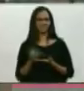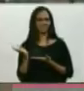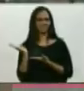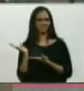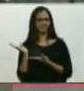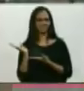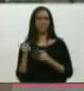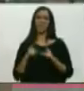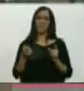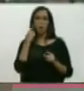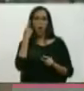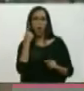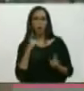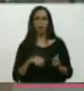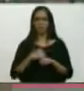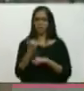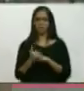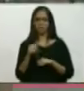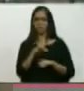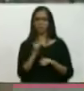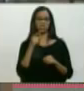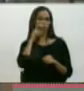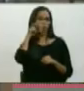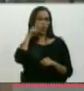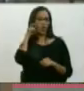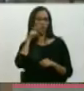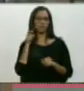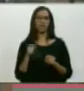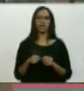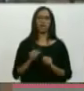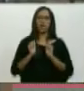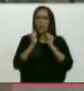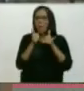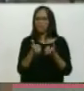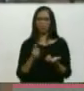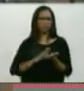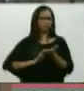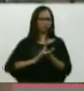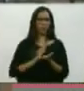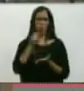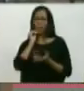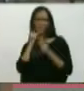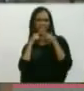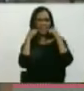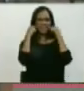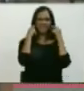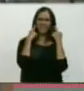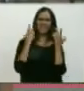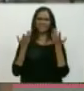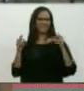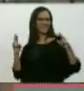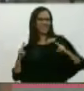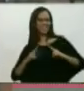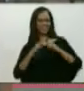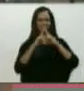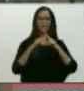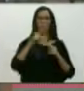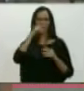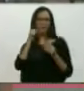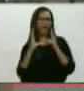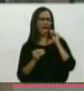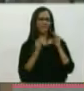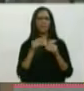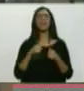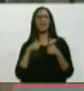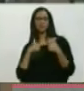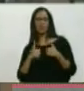Pero ojo, porque su estrategia no ha sido color de rosa. Comenzó como un tipo conciliador, juvenil y risueño, que se reuniría con Maduro para charlar por las